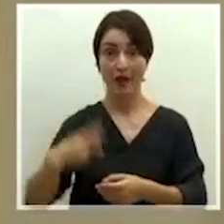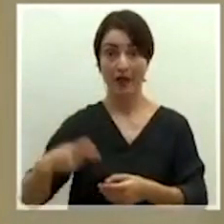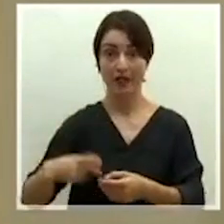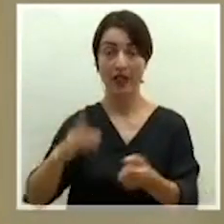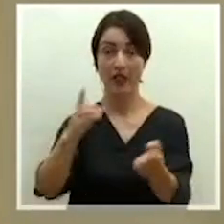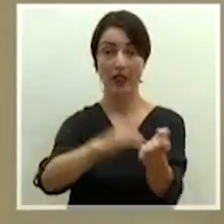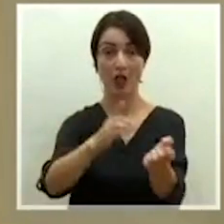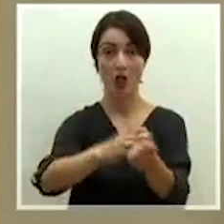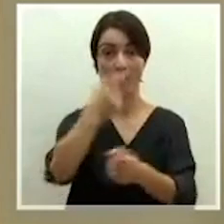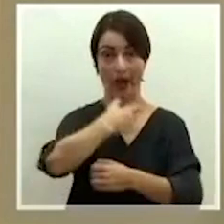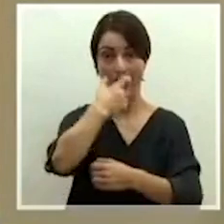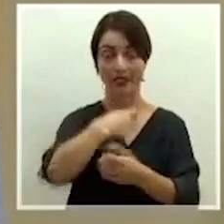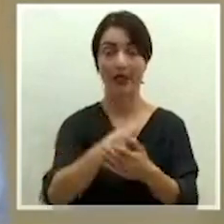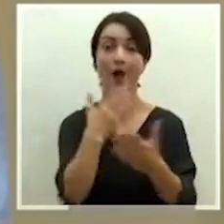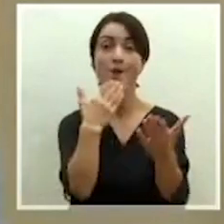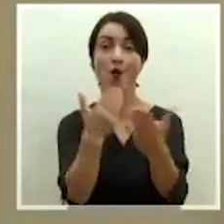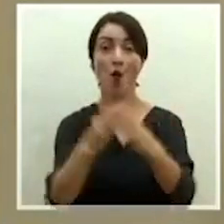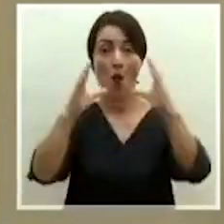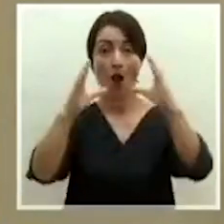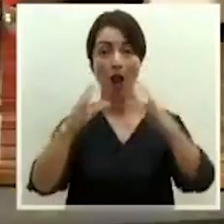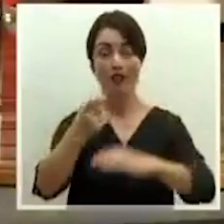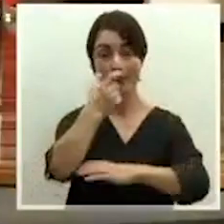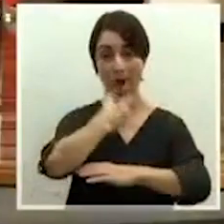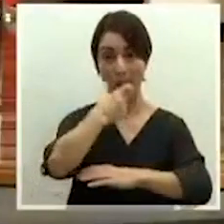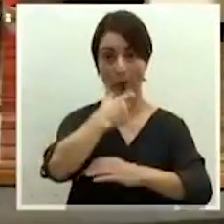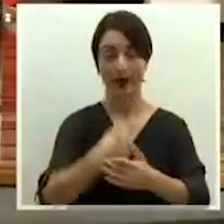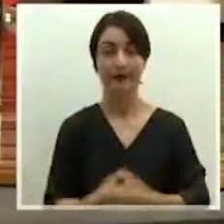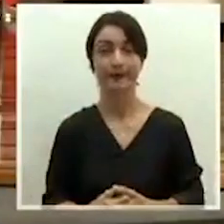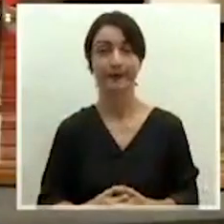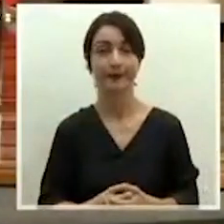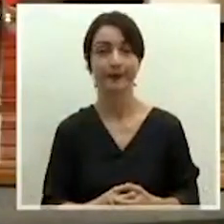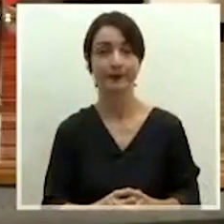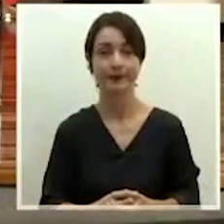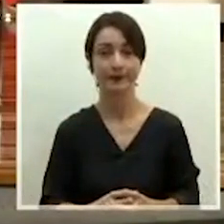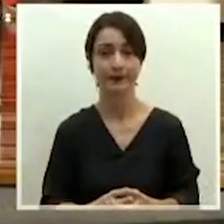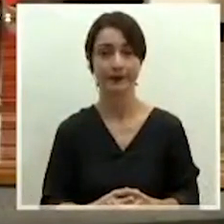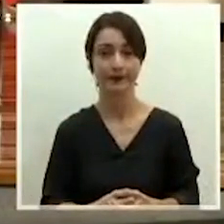doctor Román Macaya. Muy buenas tardes, don Román.